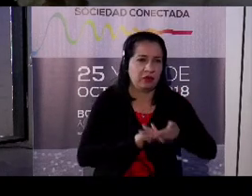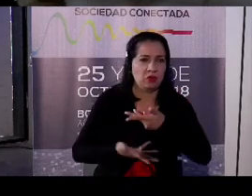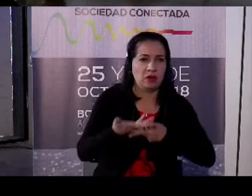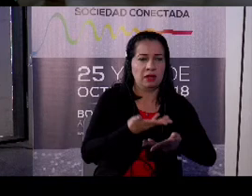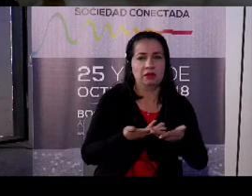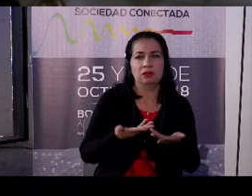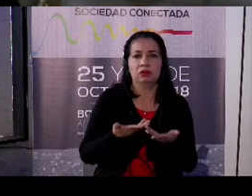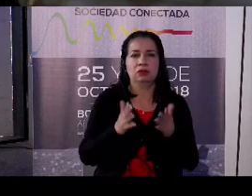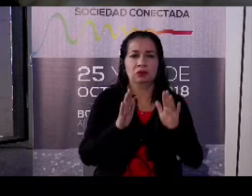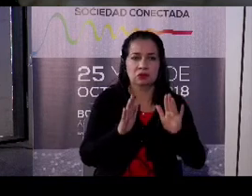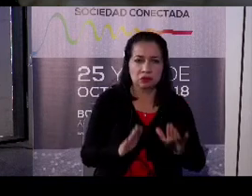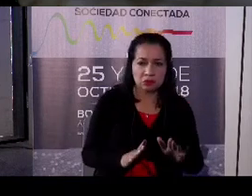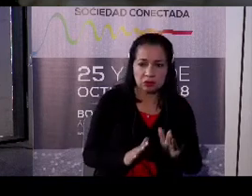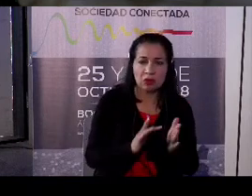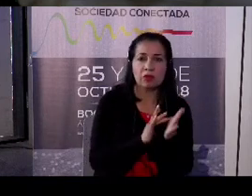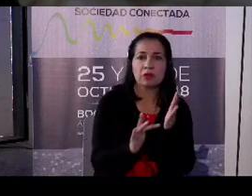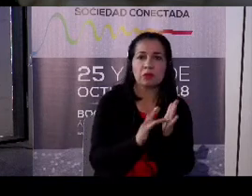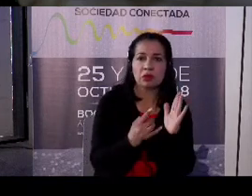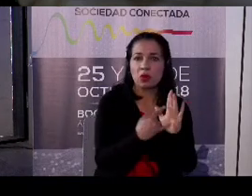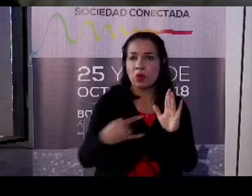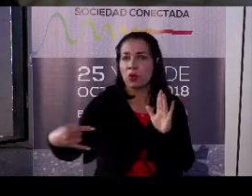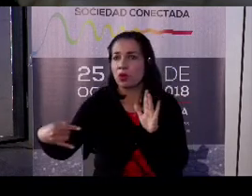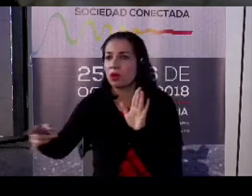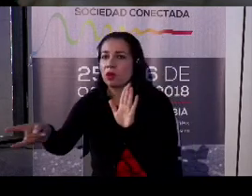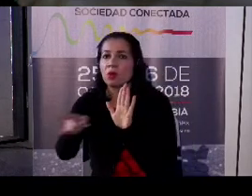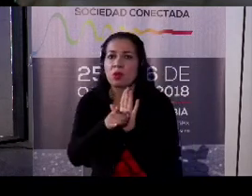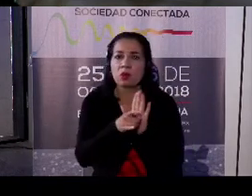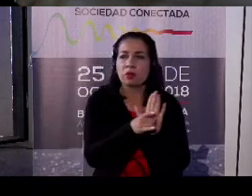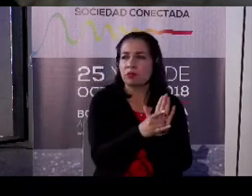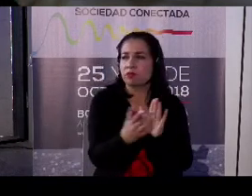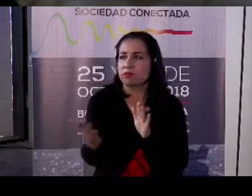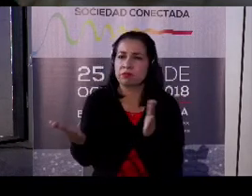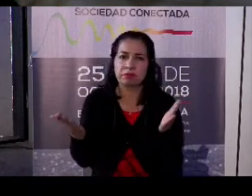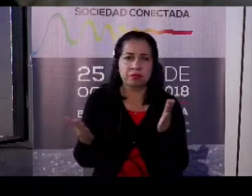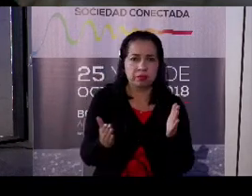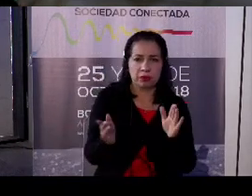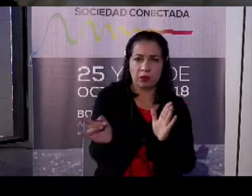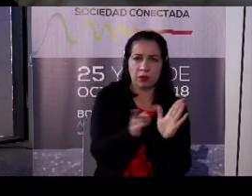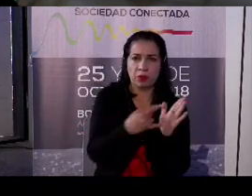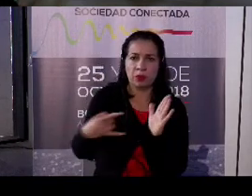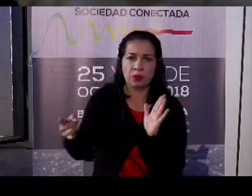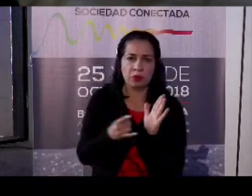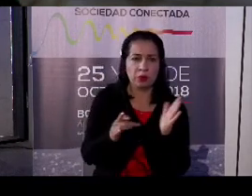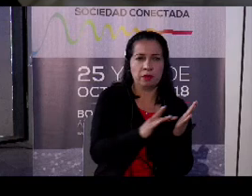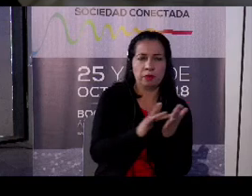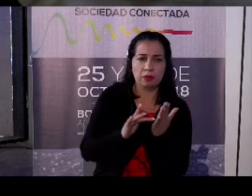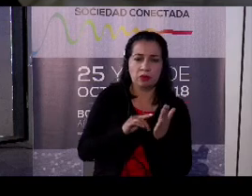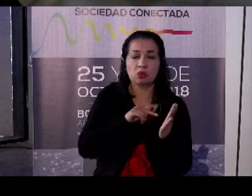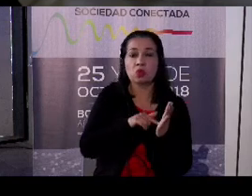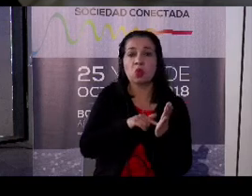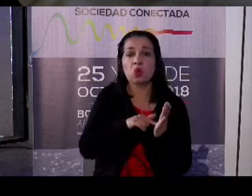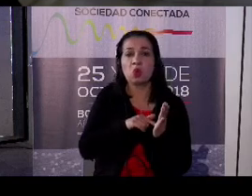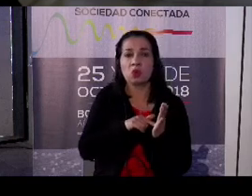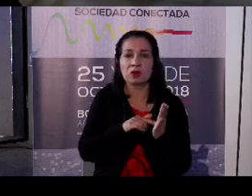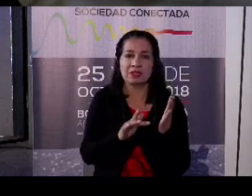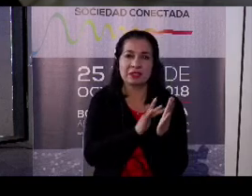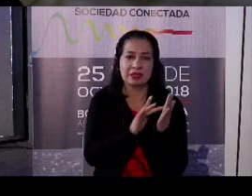interactuando con otros dispositivos eso es lo que sabemos ahora como un celular